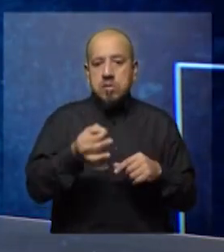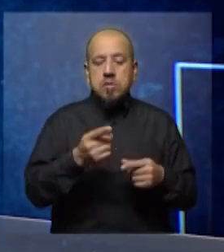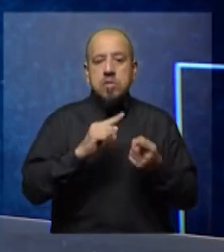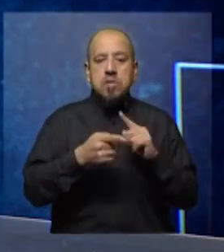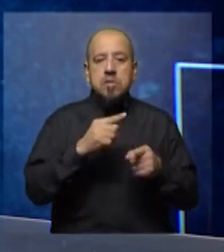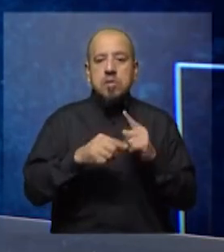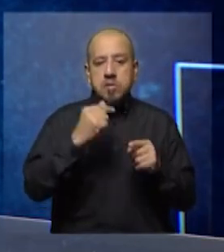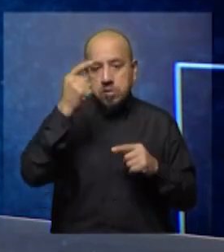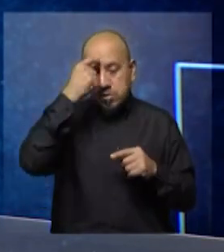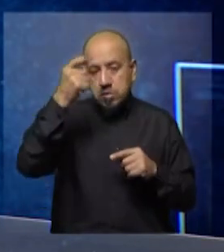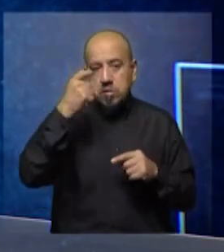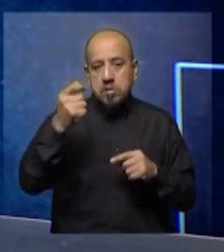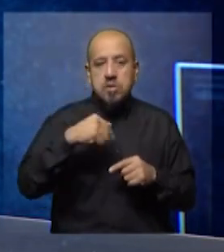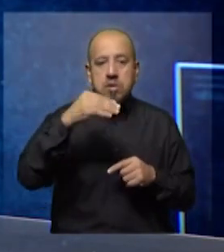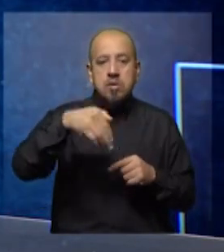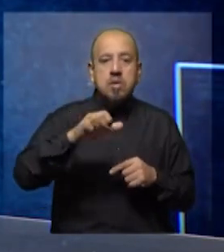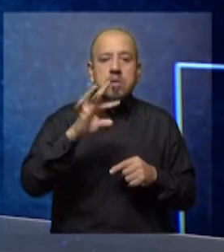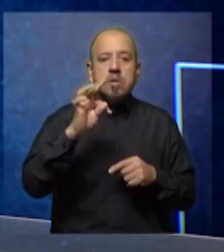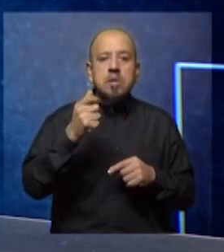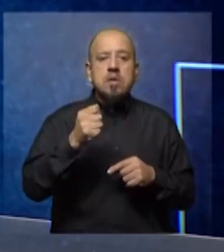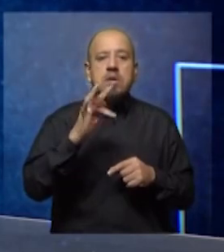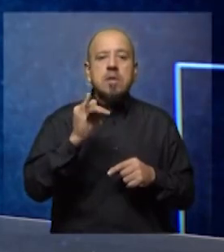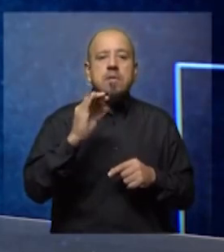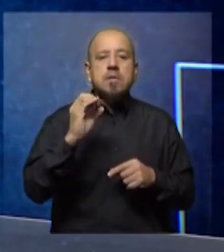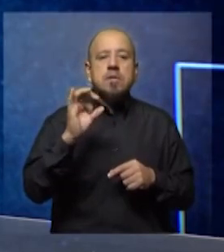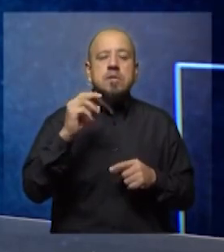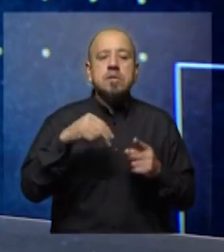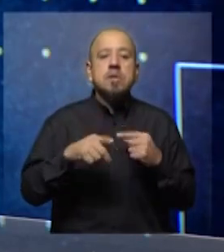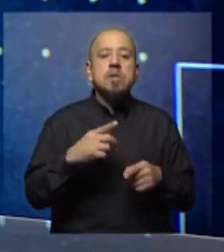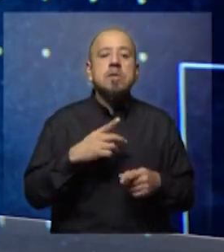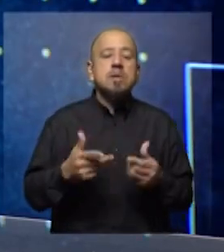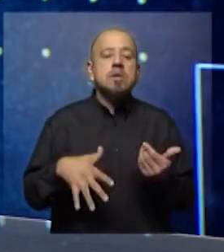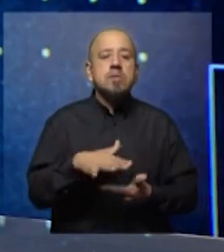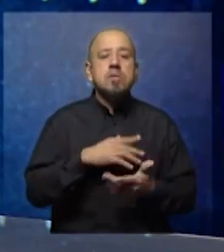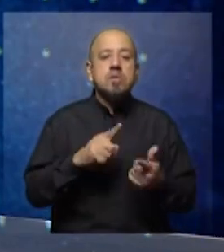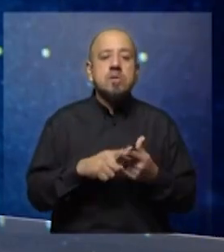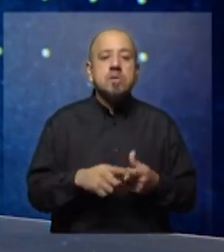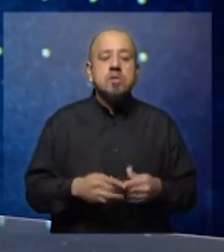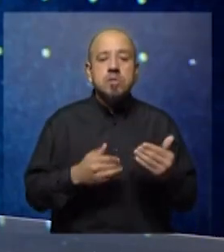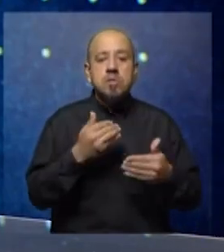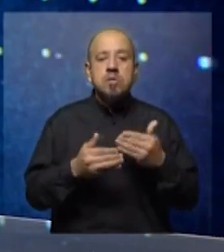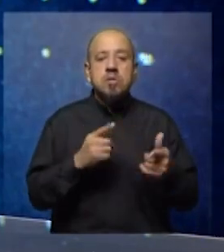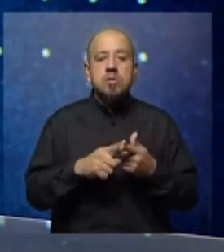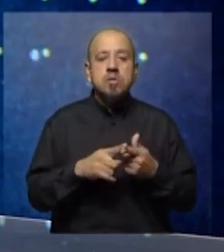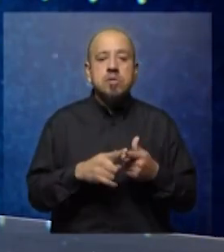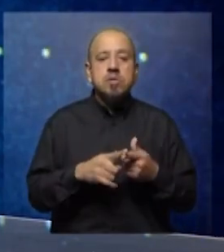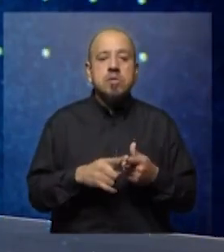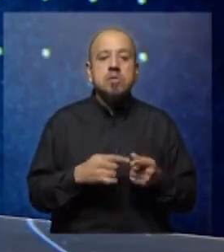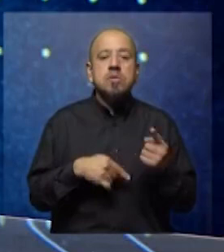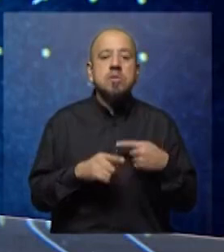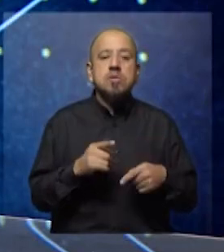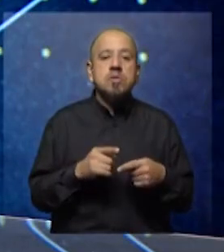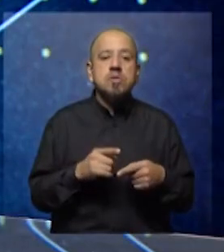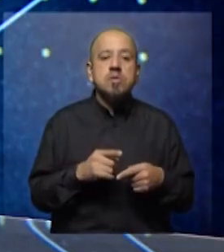de la ciencia con la metafísica con la filosofía no es decir los estados de grados vamos a la metáfora del témpano de hielo no